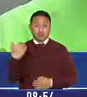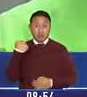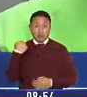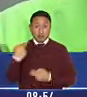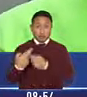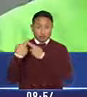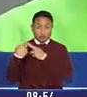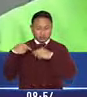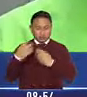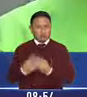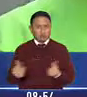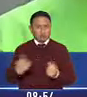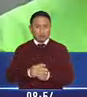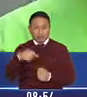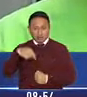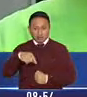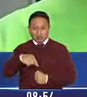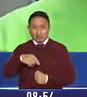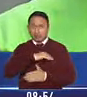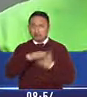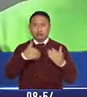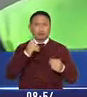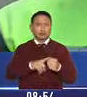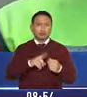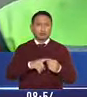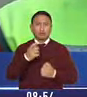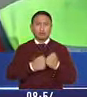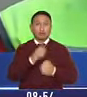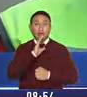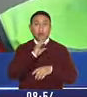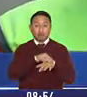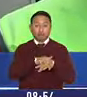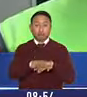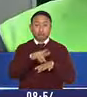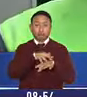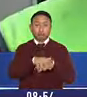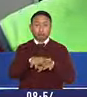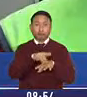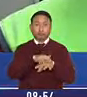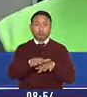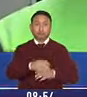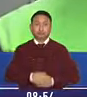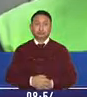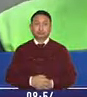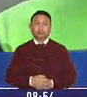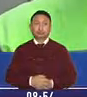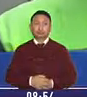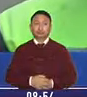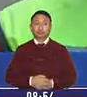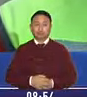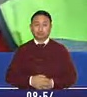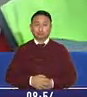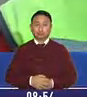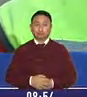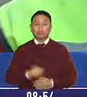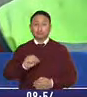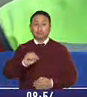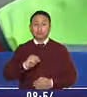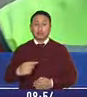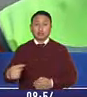solucionen, no es en este sector, en mucho. El líquido vital que nos hace falta muchos, que lo hagan para